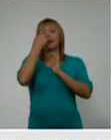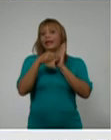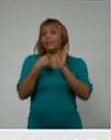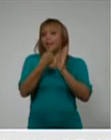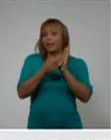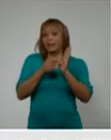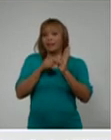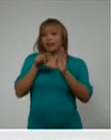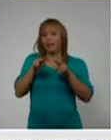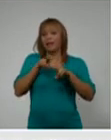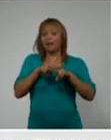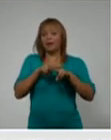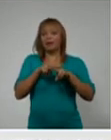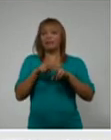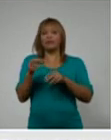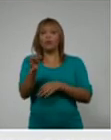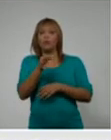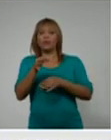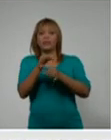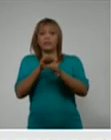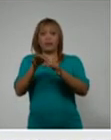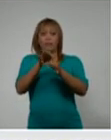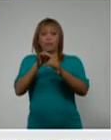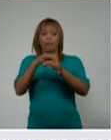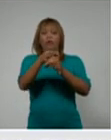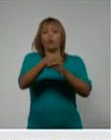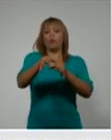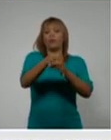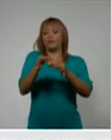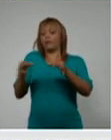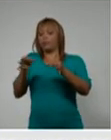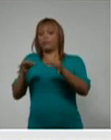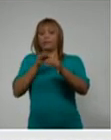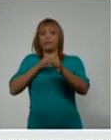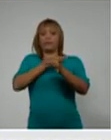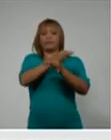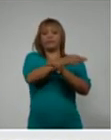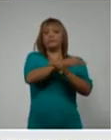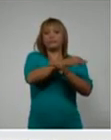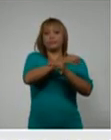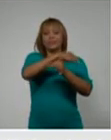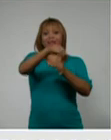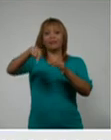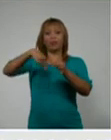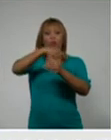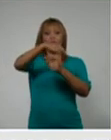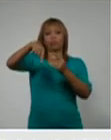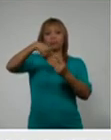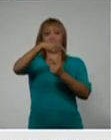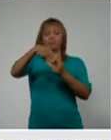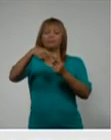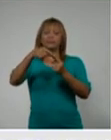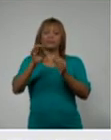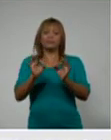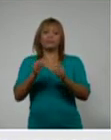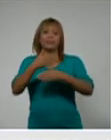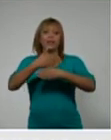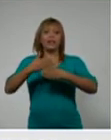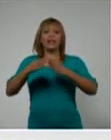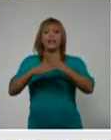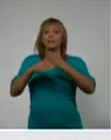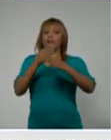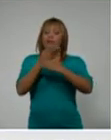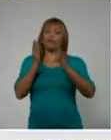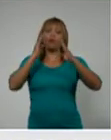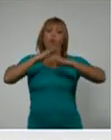ciudad, de esta gran y linda ciudad, que realmente los municipios no tienen delimitación nada más que